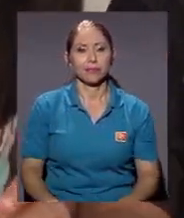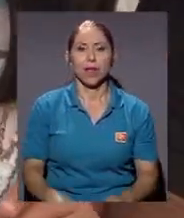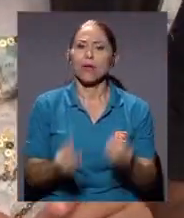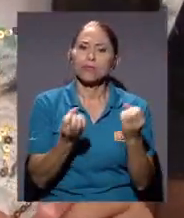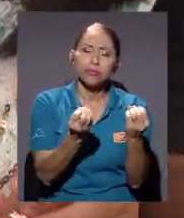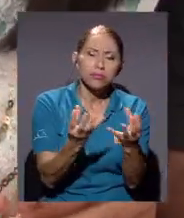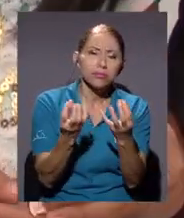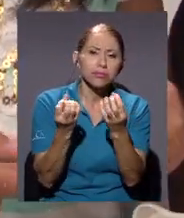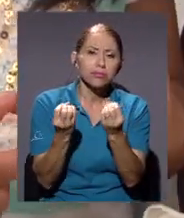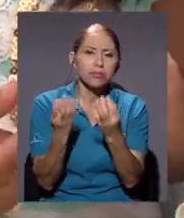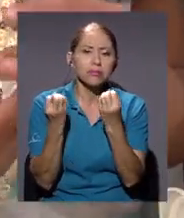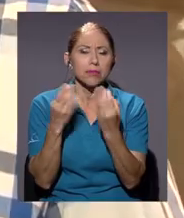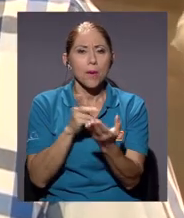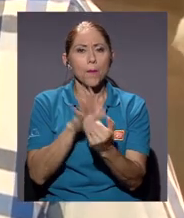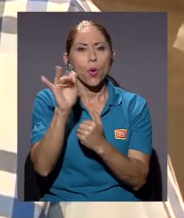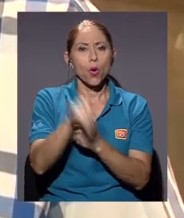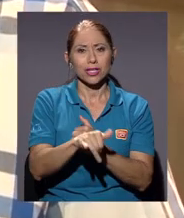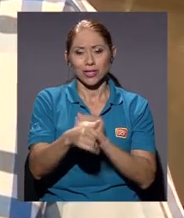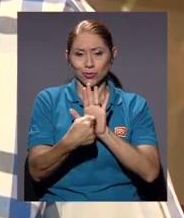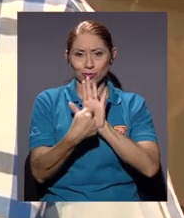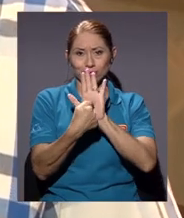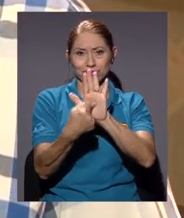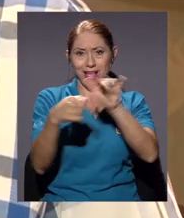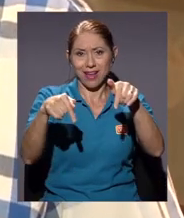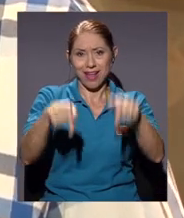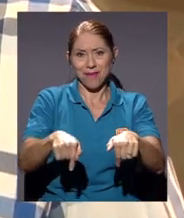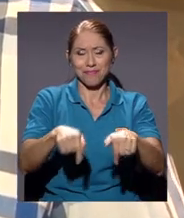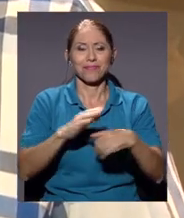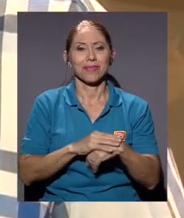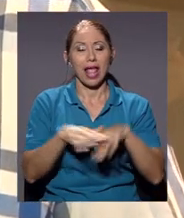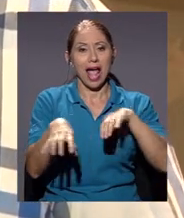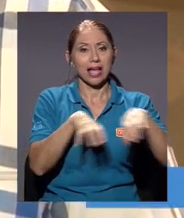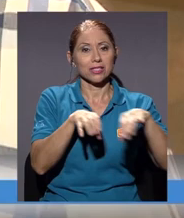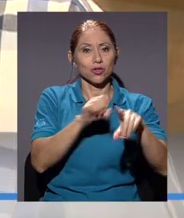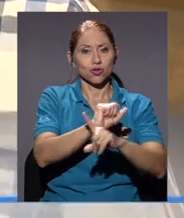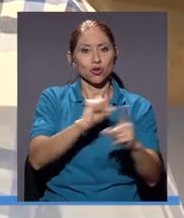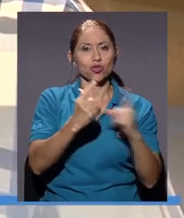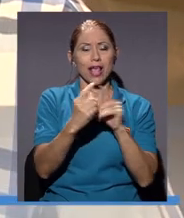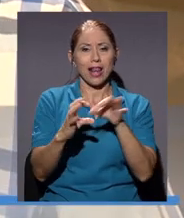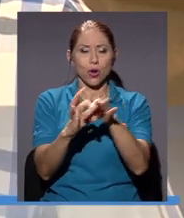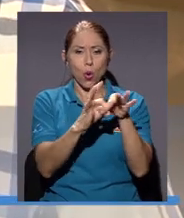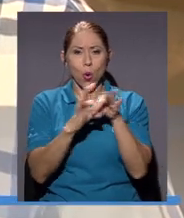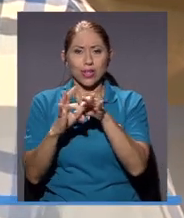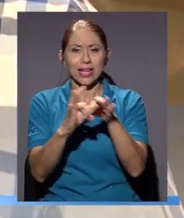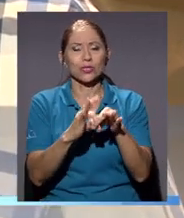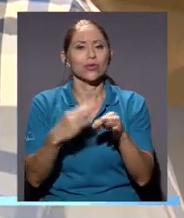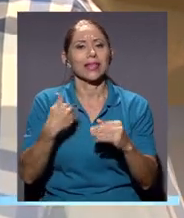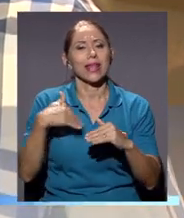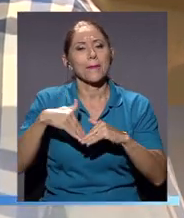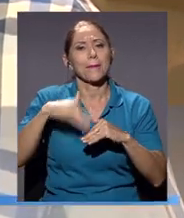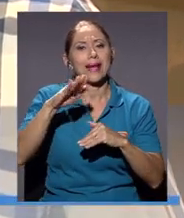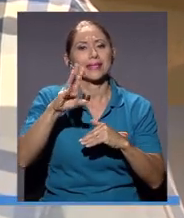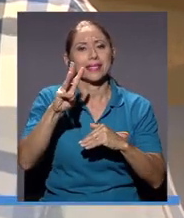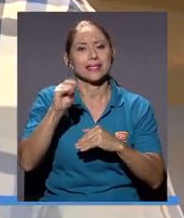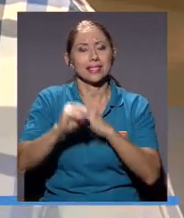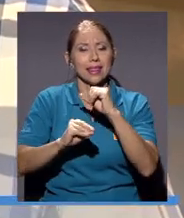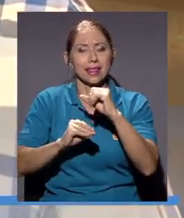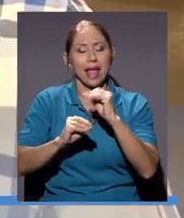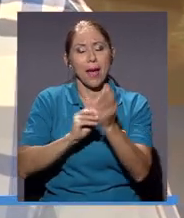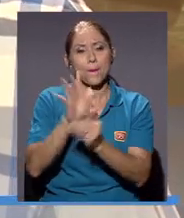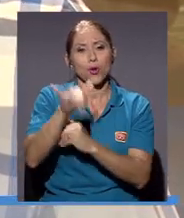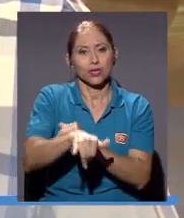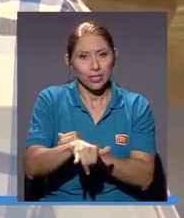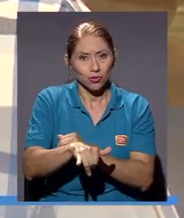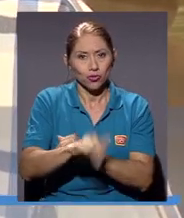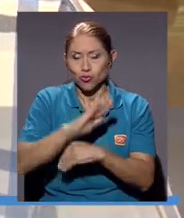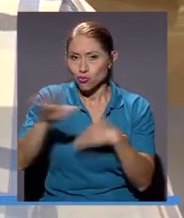Muchísimos proyectos se exponen hoy acá. La Coordinación de Acción Social tiene más de 60 proyectos, todos están participando de